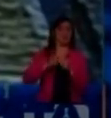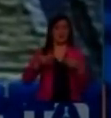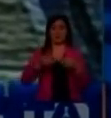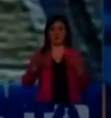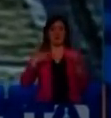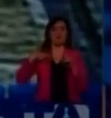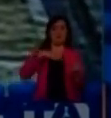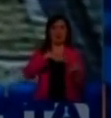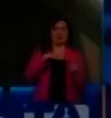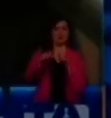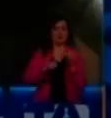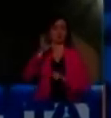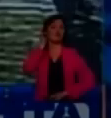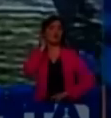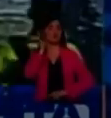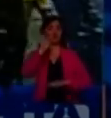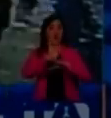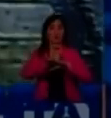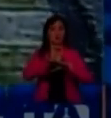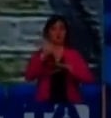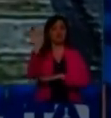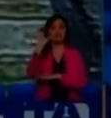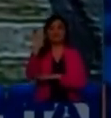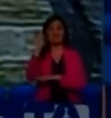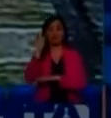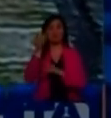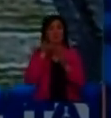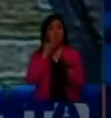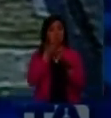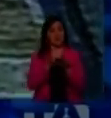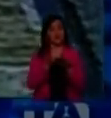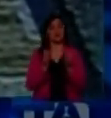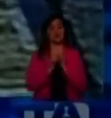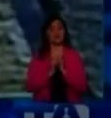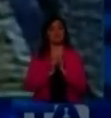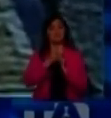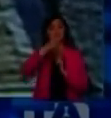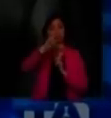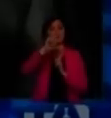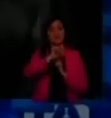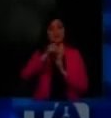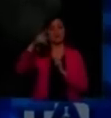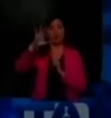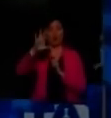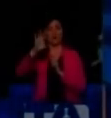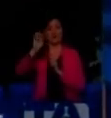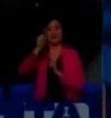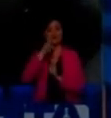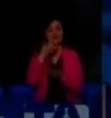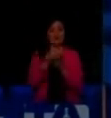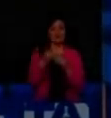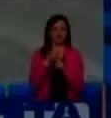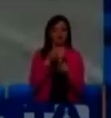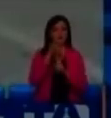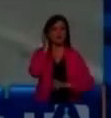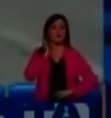de ataques con ácido a mujeres tanto en Ecuador como en Colombia. Gina Potes, muchísimas gracias por tu testimonio y por estar luchando por